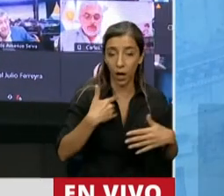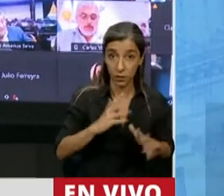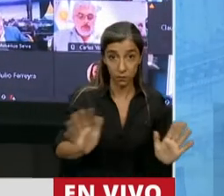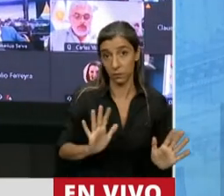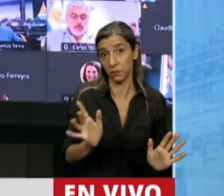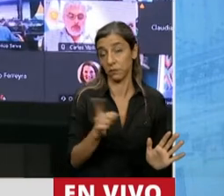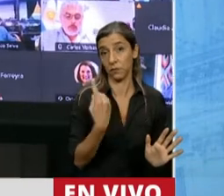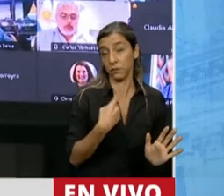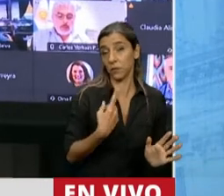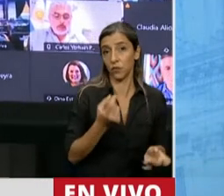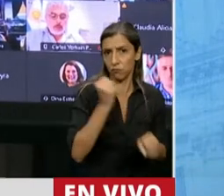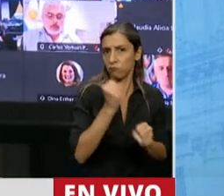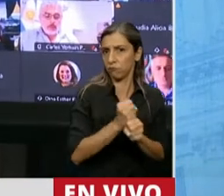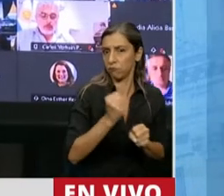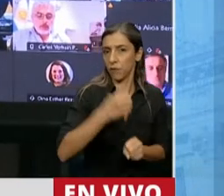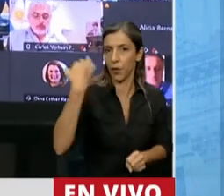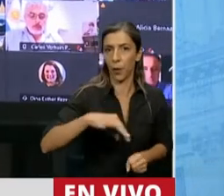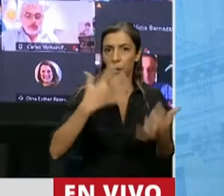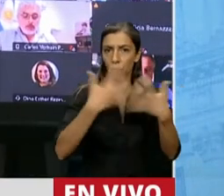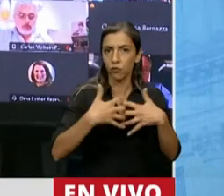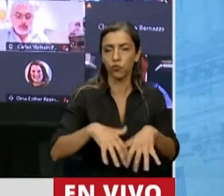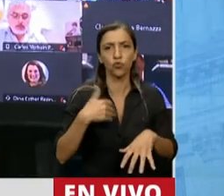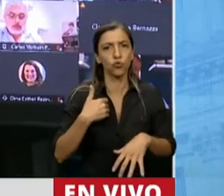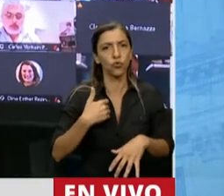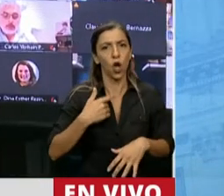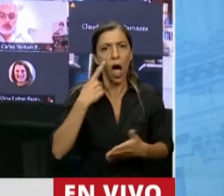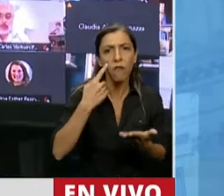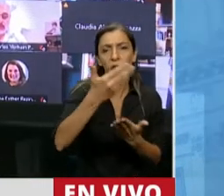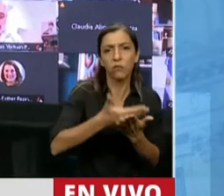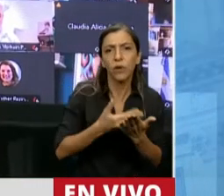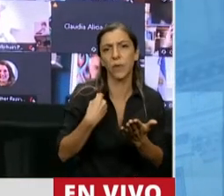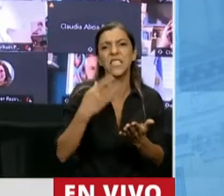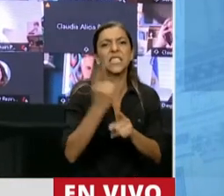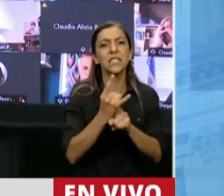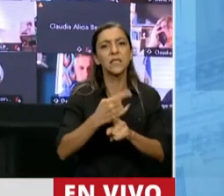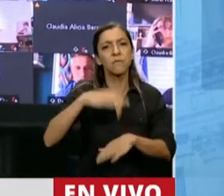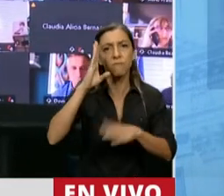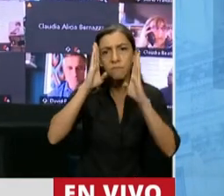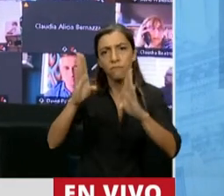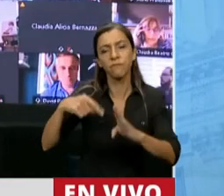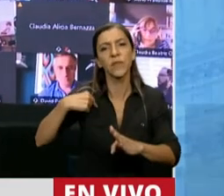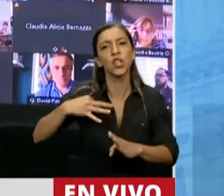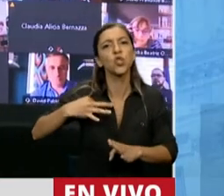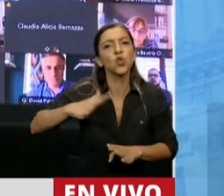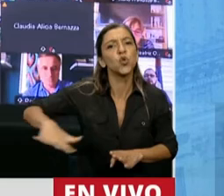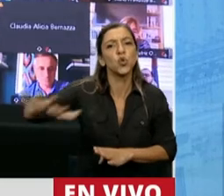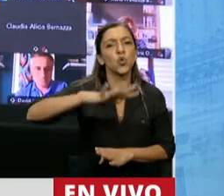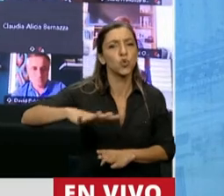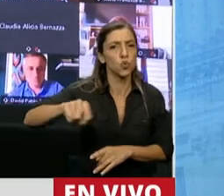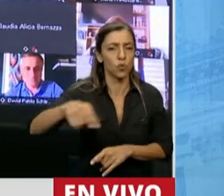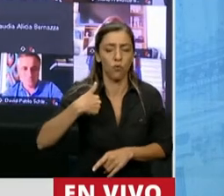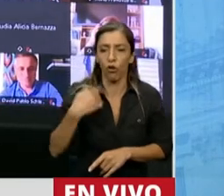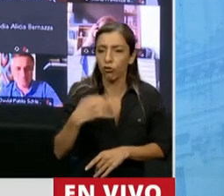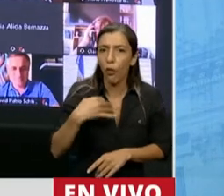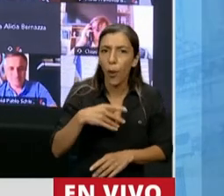su trabajo y gestionar y legislar de cara a la ciudadanía. Porque no somos una caja de resonancia, porque nosotros